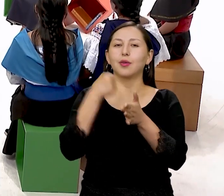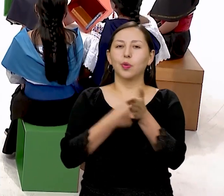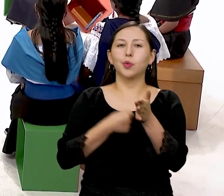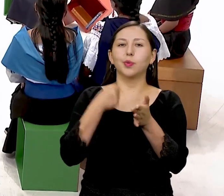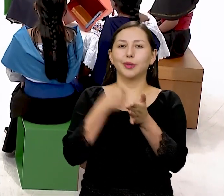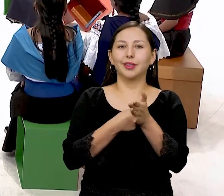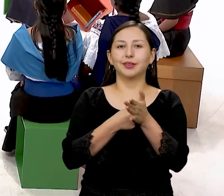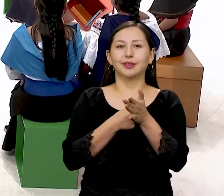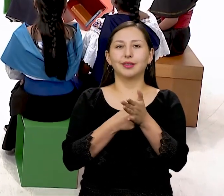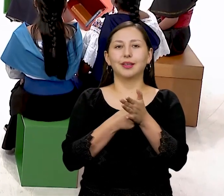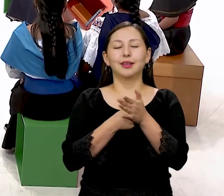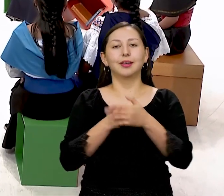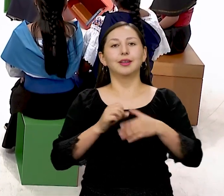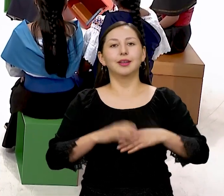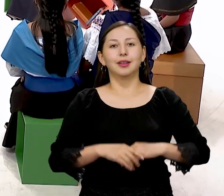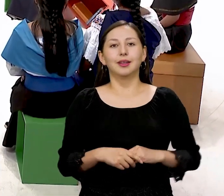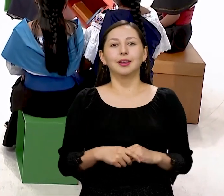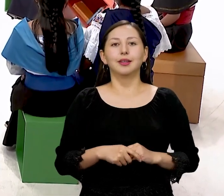entre ellas